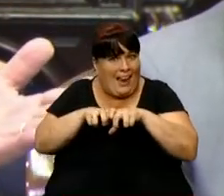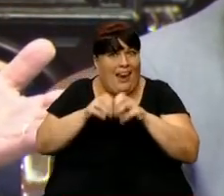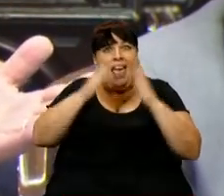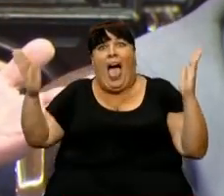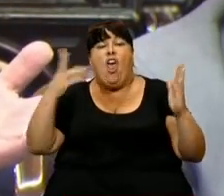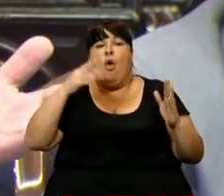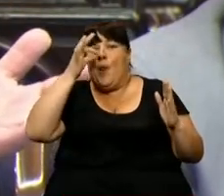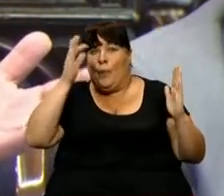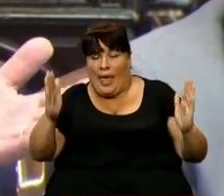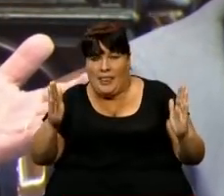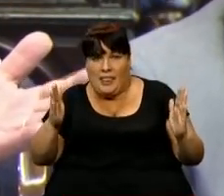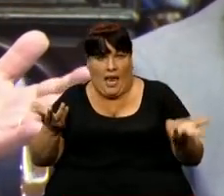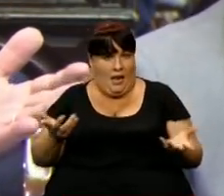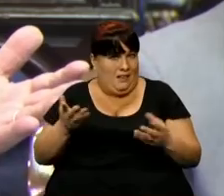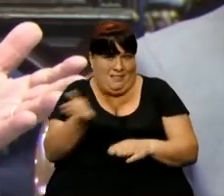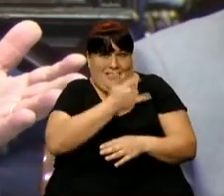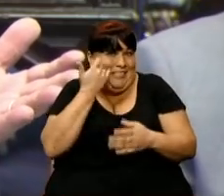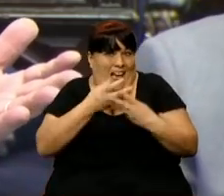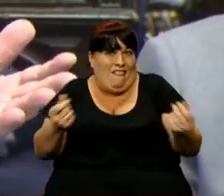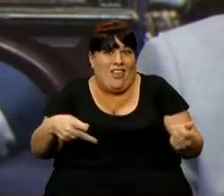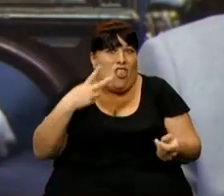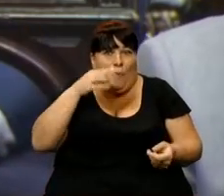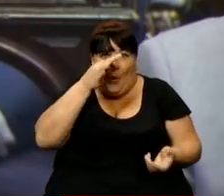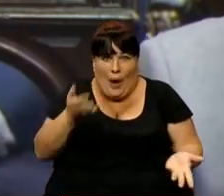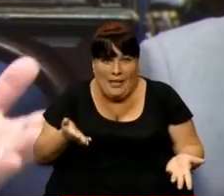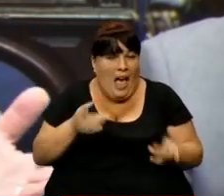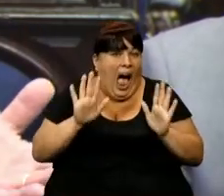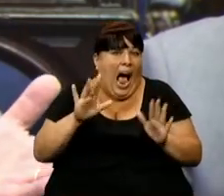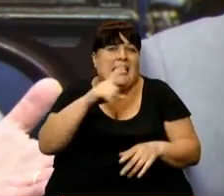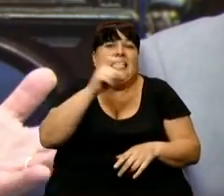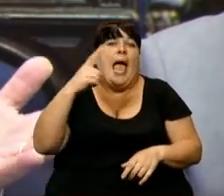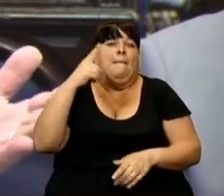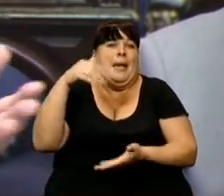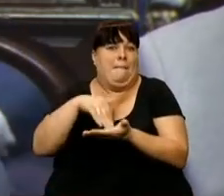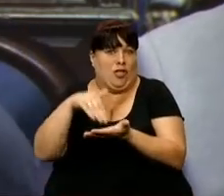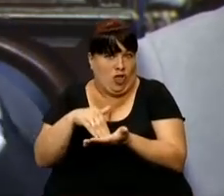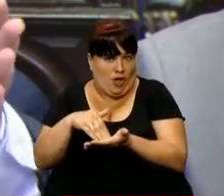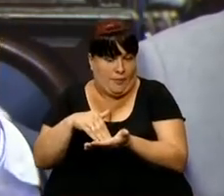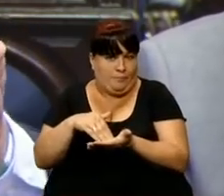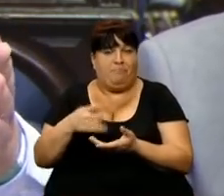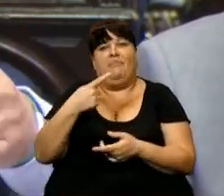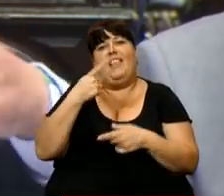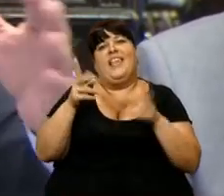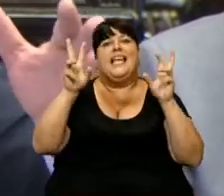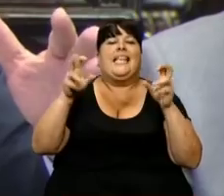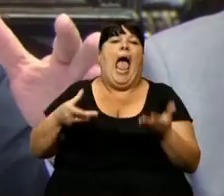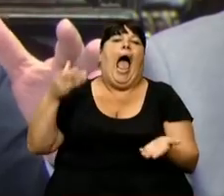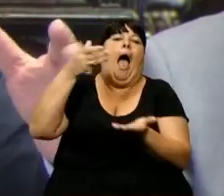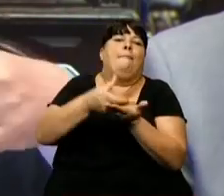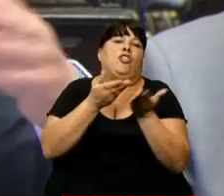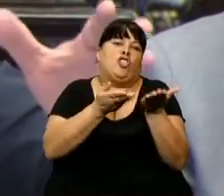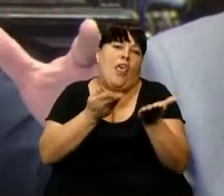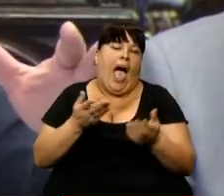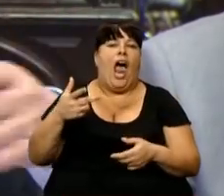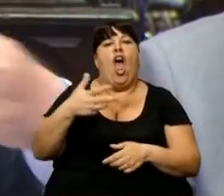durante el 2020, que se fue. Es así, son 100.000 millones. Quieren llamarlo aporte